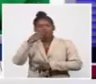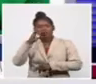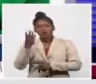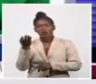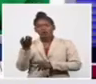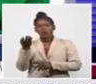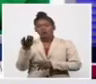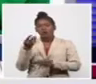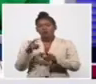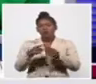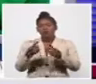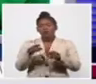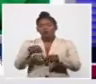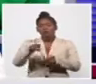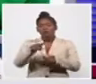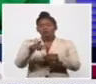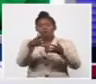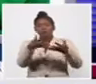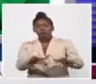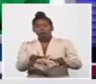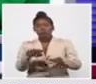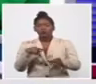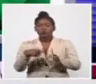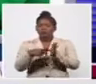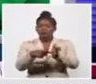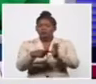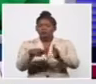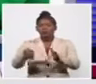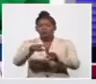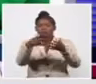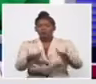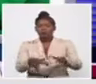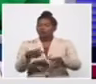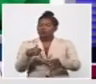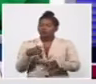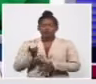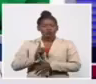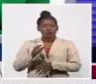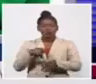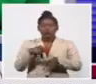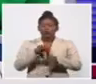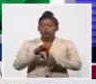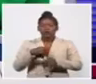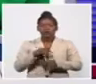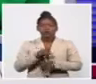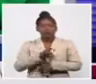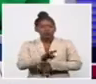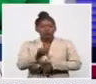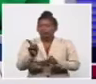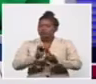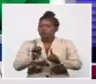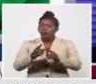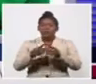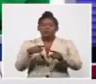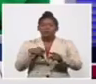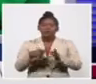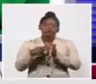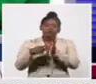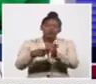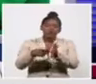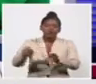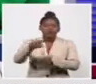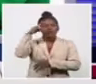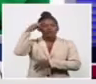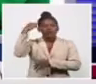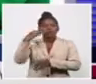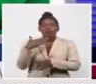sugestionan, pero yo lo hago para que realmente nos demos cuenta de la protección que tenemos que darle. Esa es la persona que